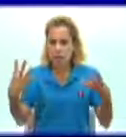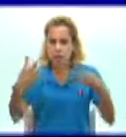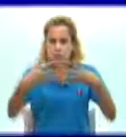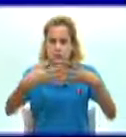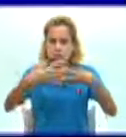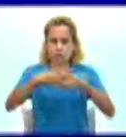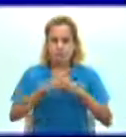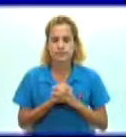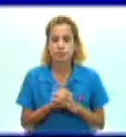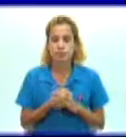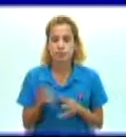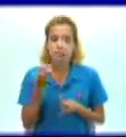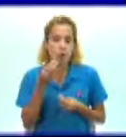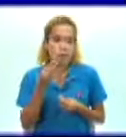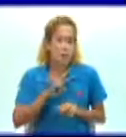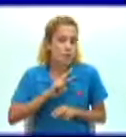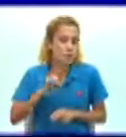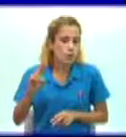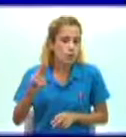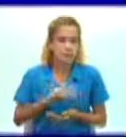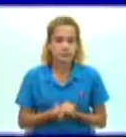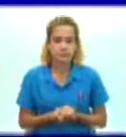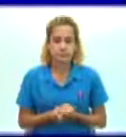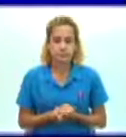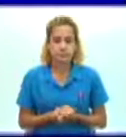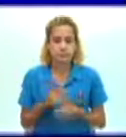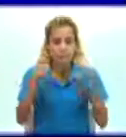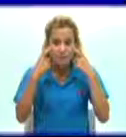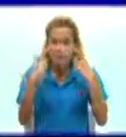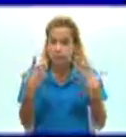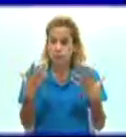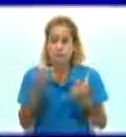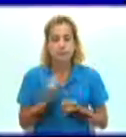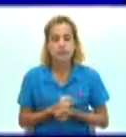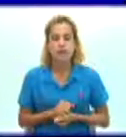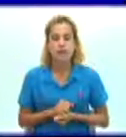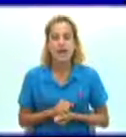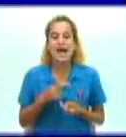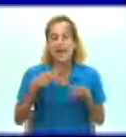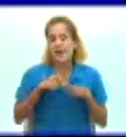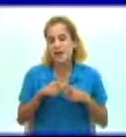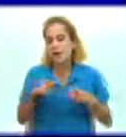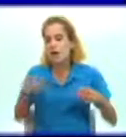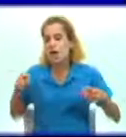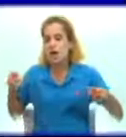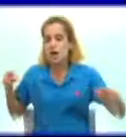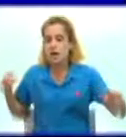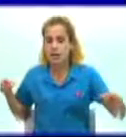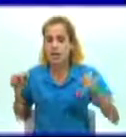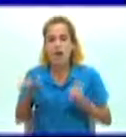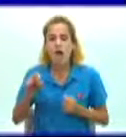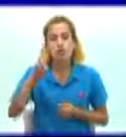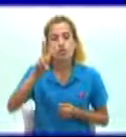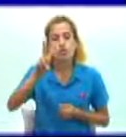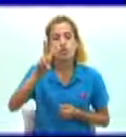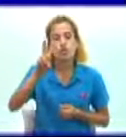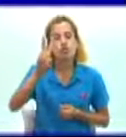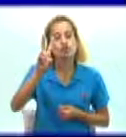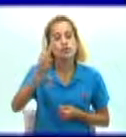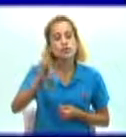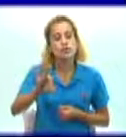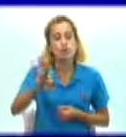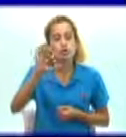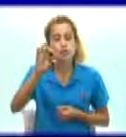esa información. Podemos responder entonces la respuesta importante en los problemas que recorrerá una distancia de 280